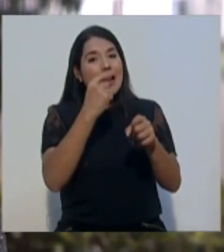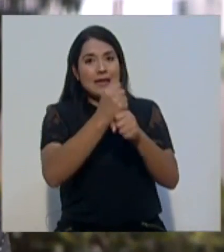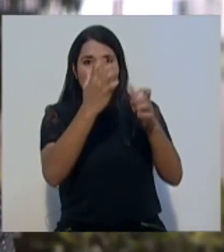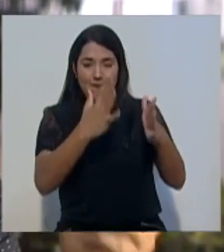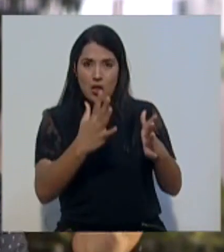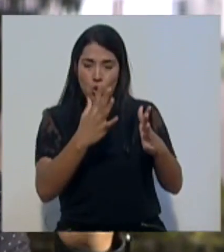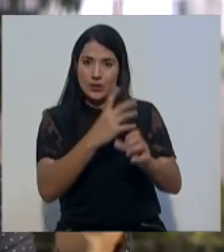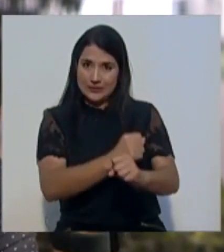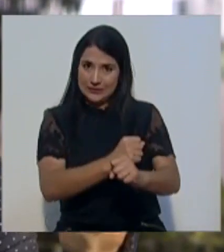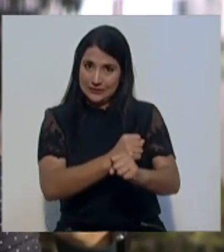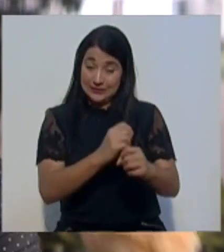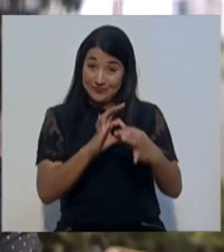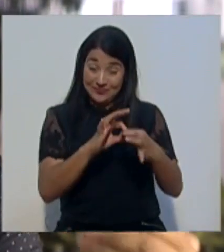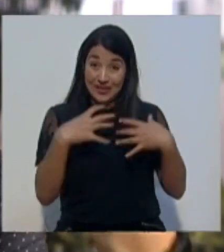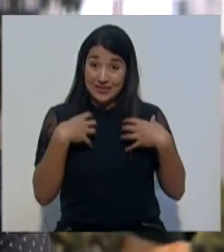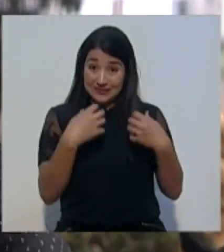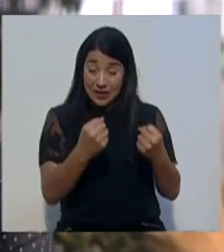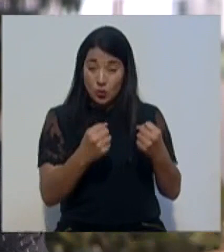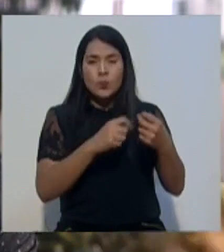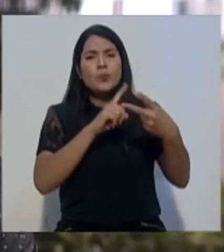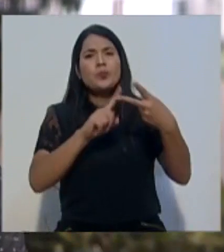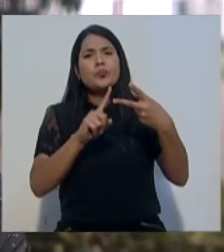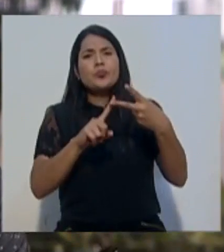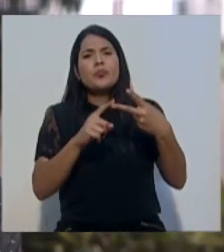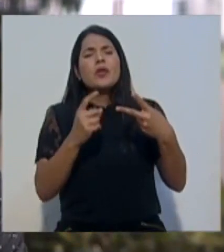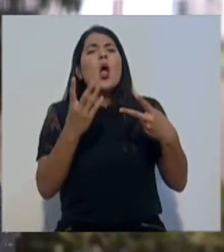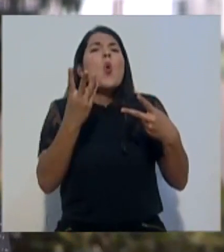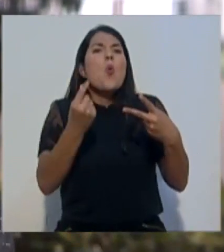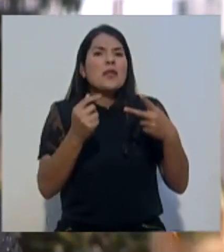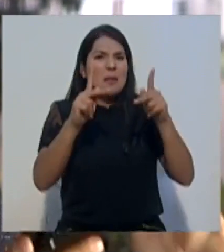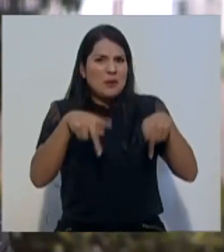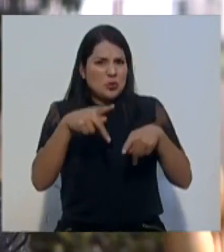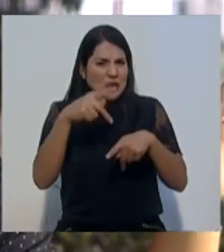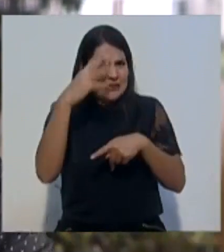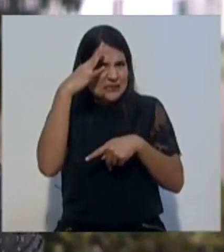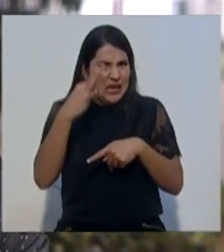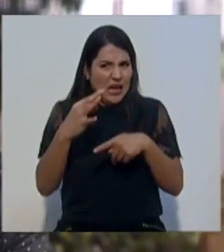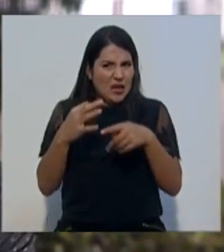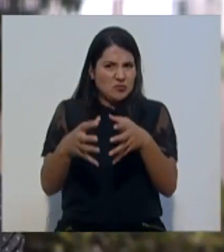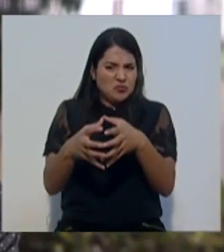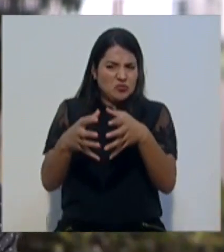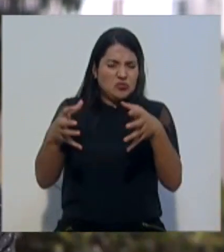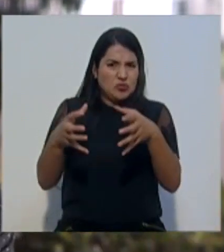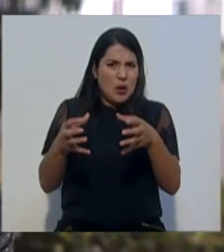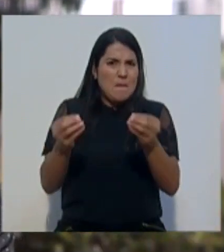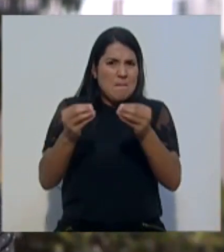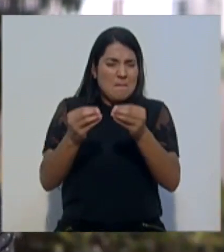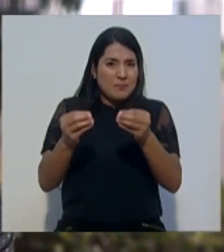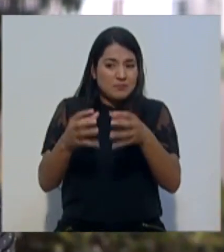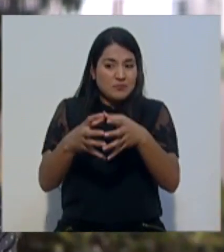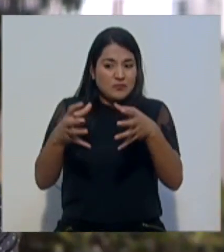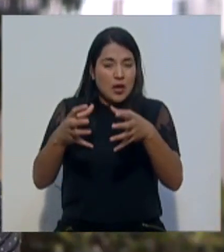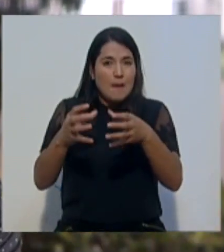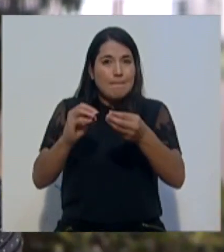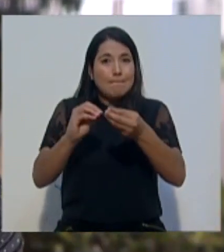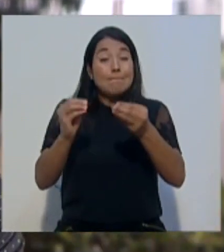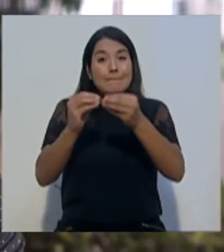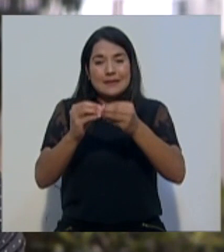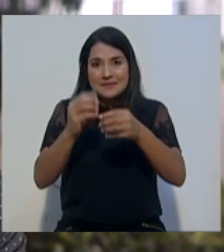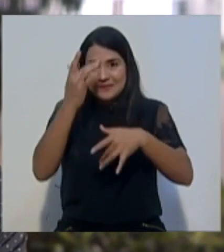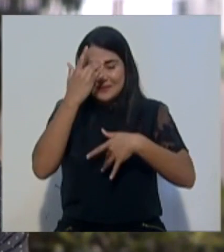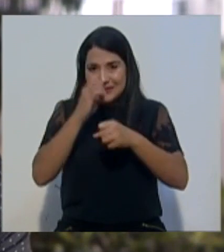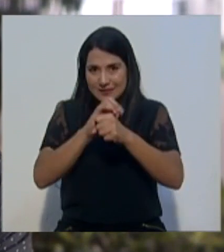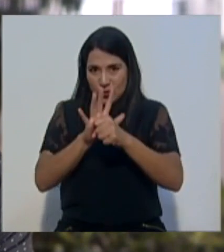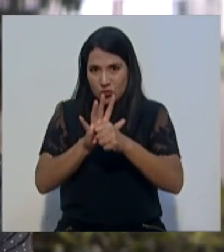línea, y también qué proyección tienen de números que vamos a estar experimentando en septiembre con estas medidas que ustedes están anunciando